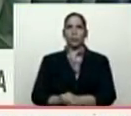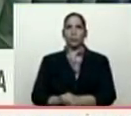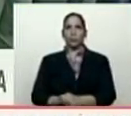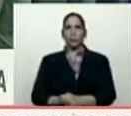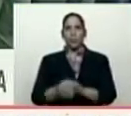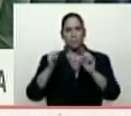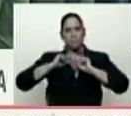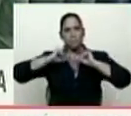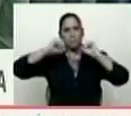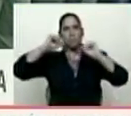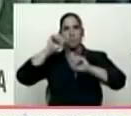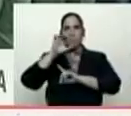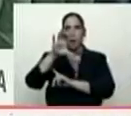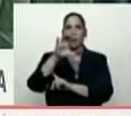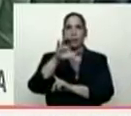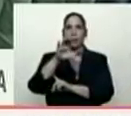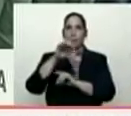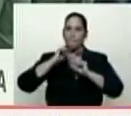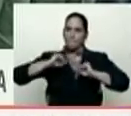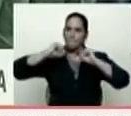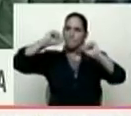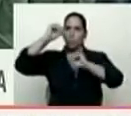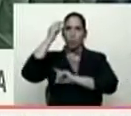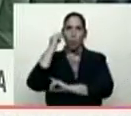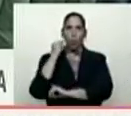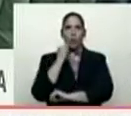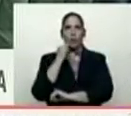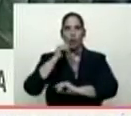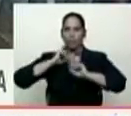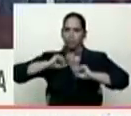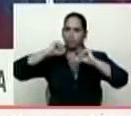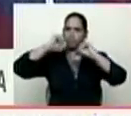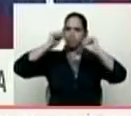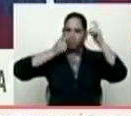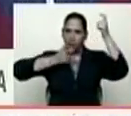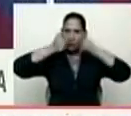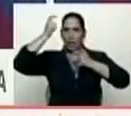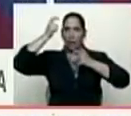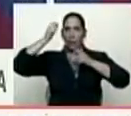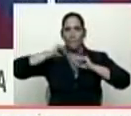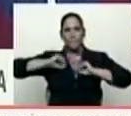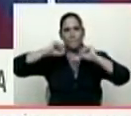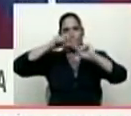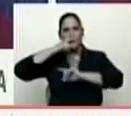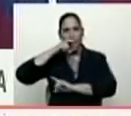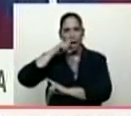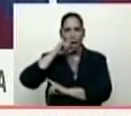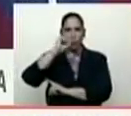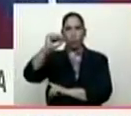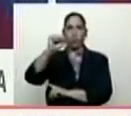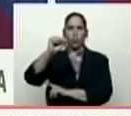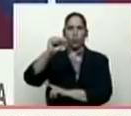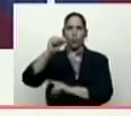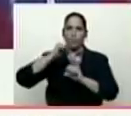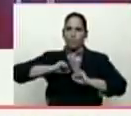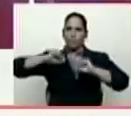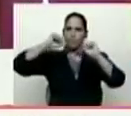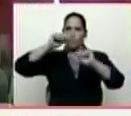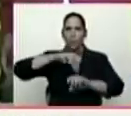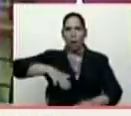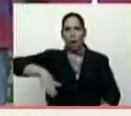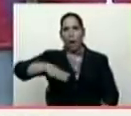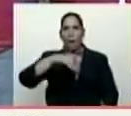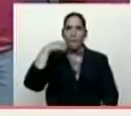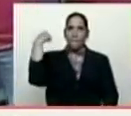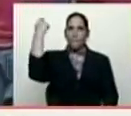que viva la patria, que viva Bolívar, que viva Chávez, que viva Maduro, ¡que viva Apure! ¡Que